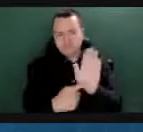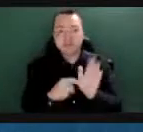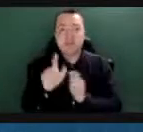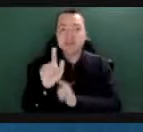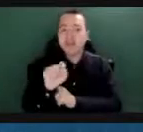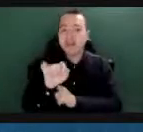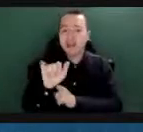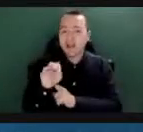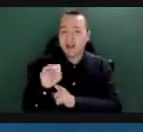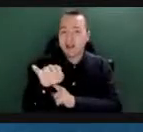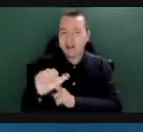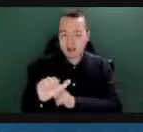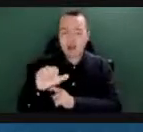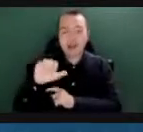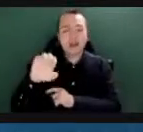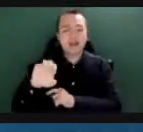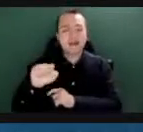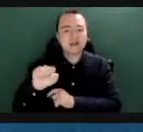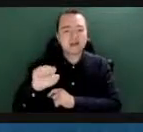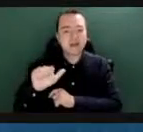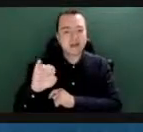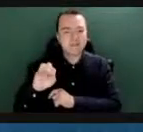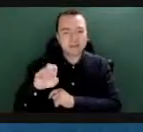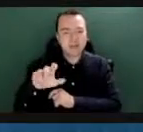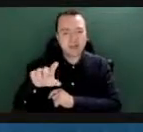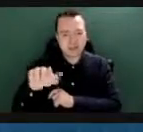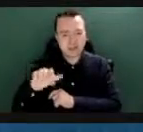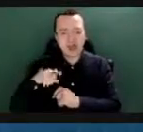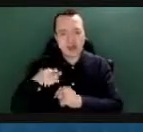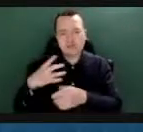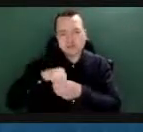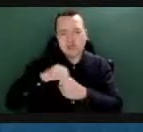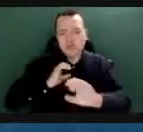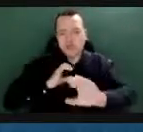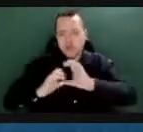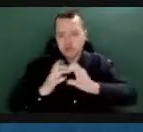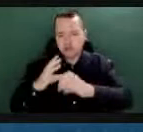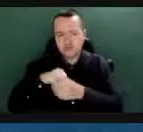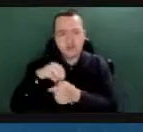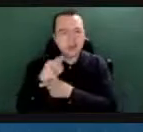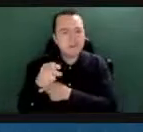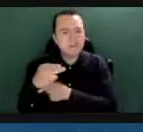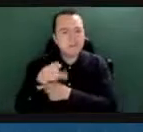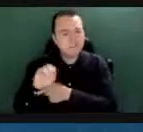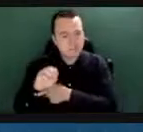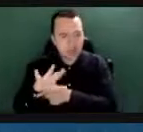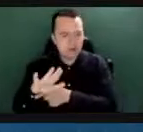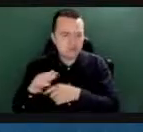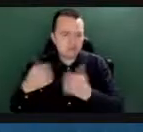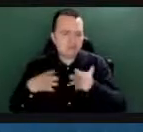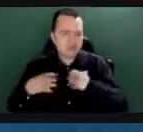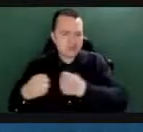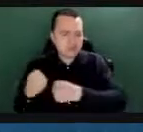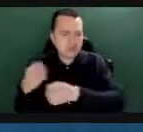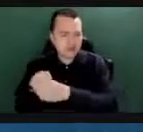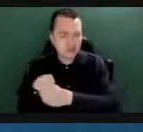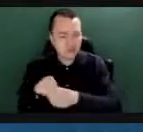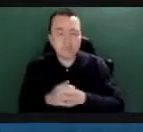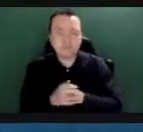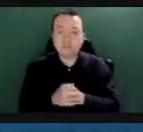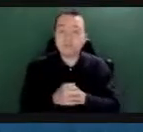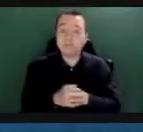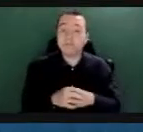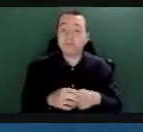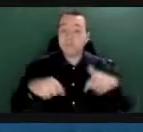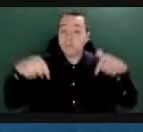del Departamento de Emergencias en Salud de la Organización Panamericana de la Salud. Y el día de hoy, todas y todas tendrán acceso